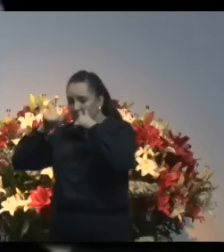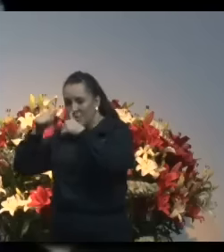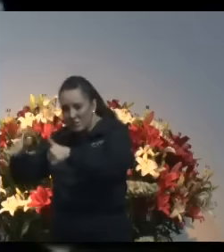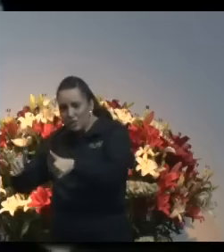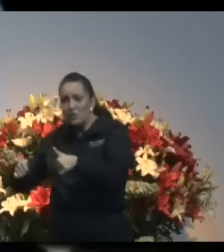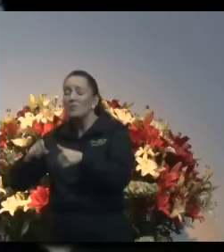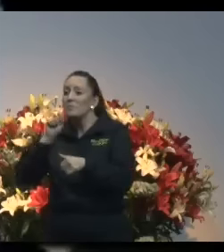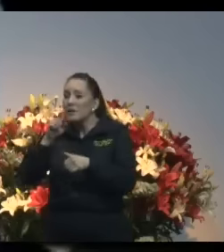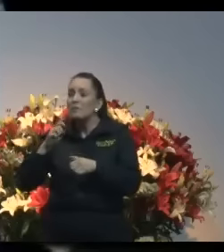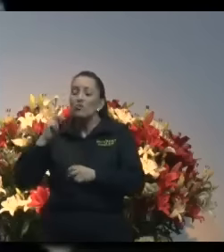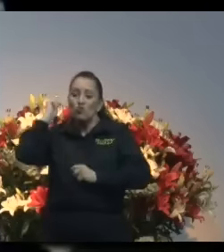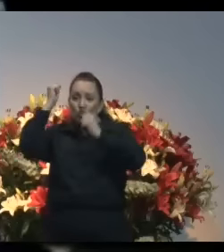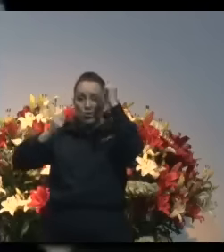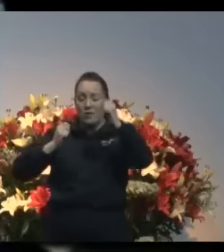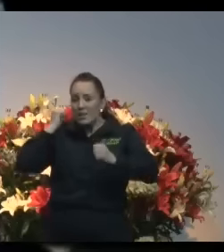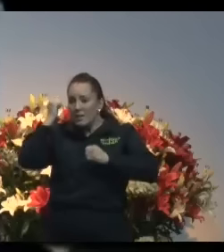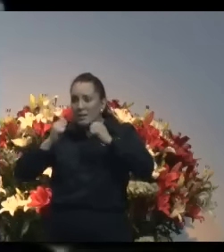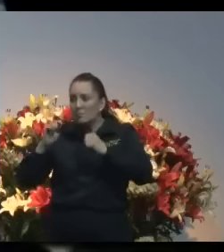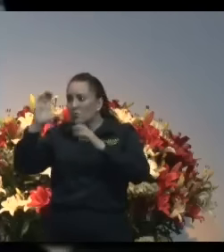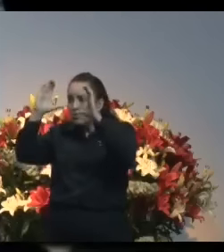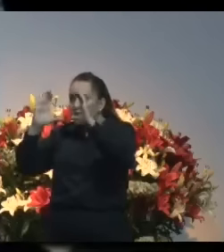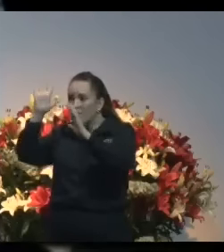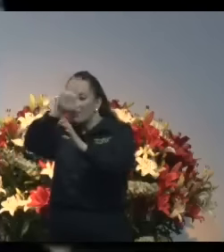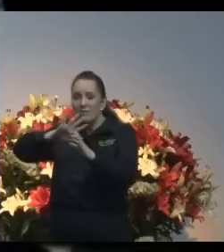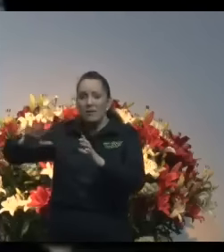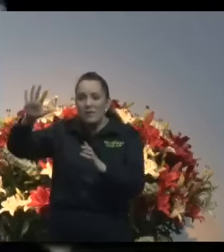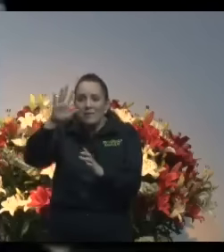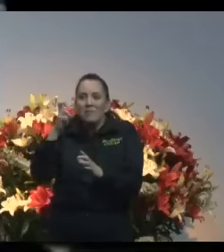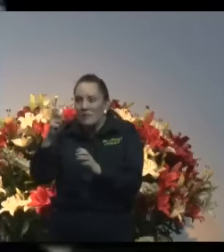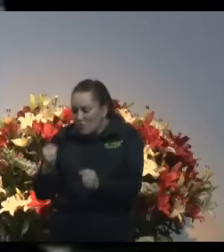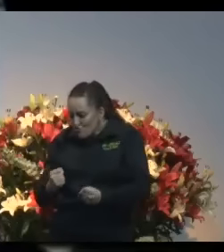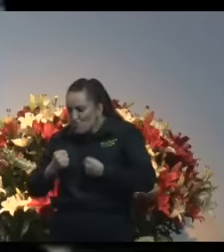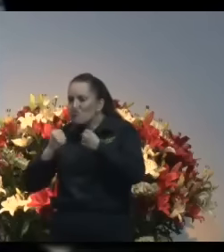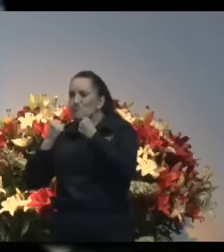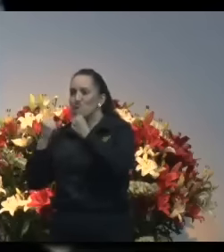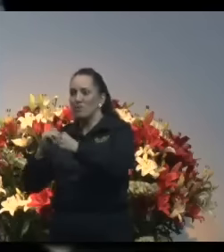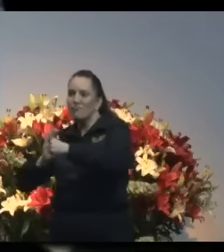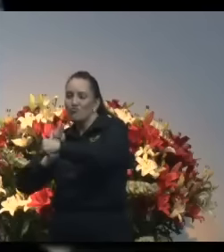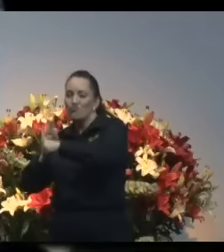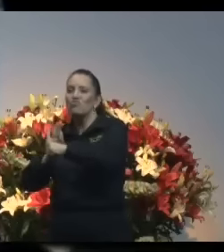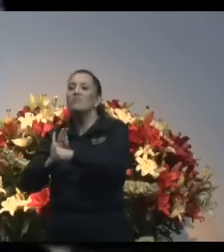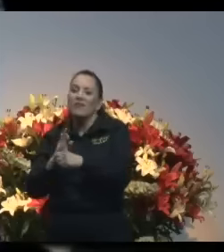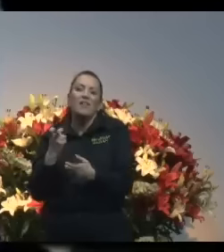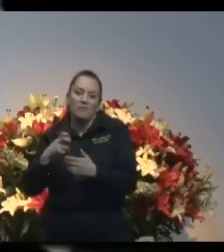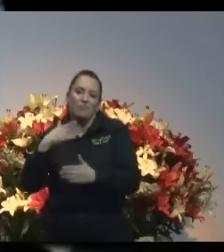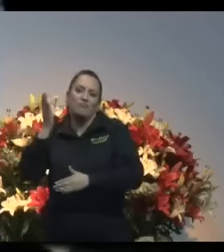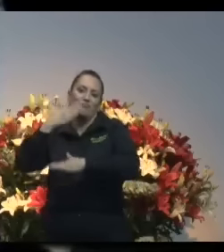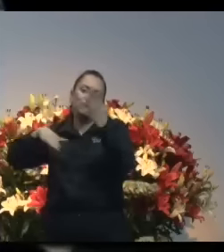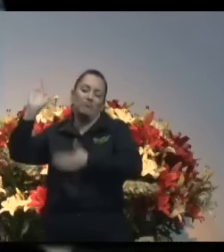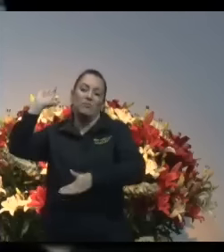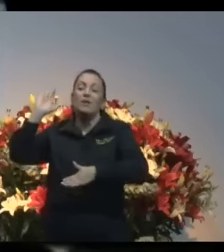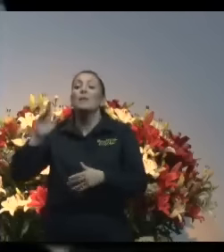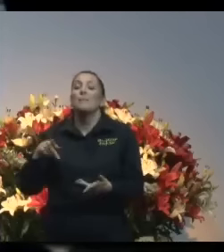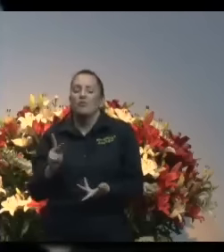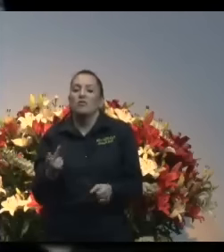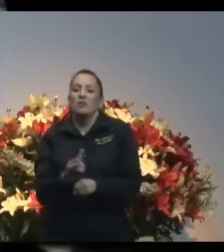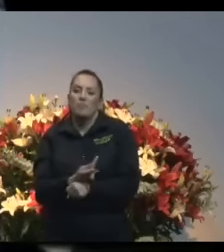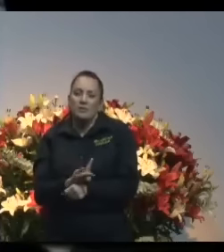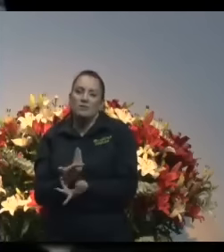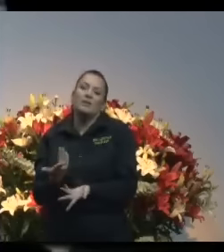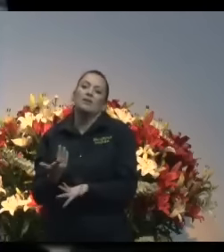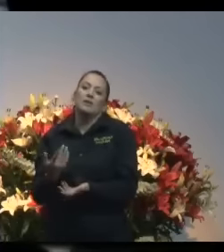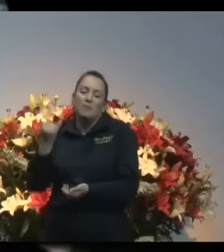Chiapas. Esa es la realidad. O no sé si tú te imaginas miles de fábricas explotadoras a